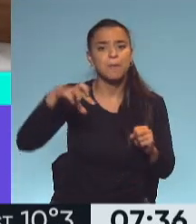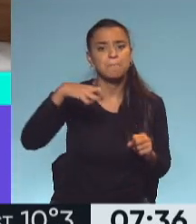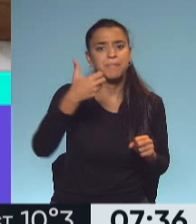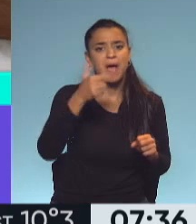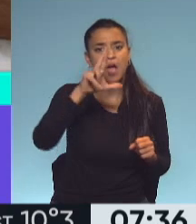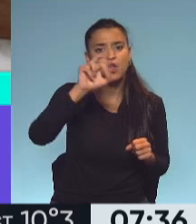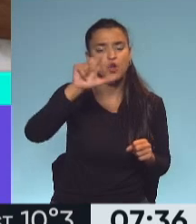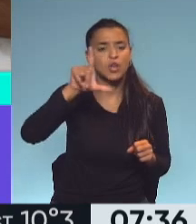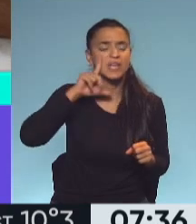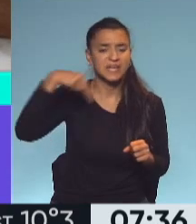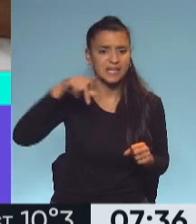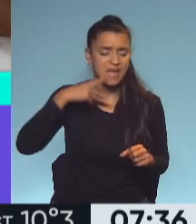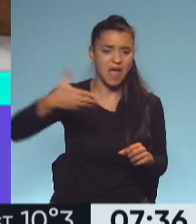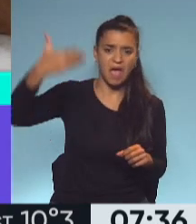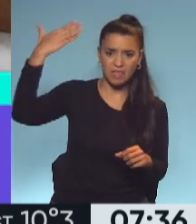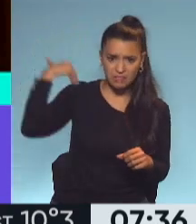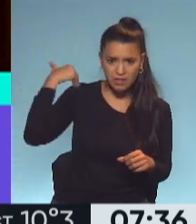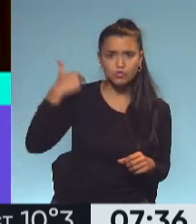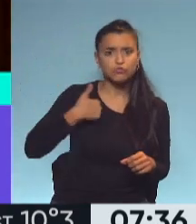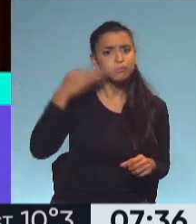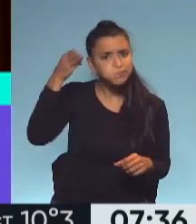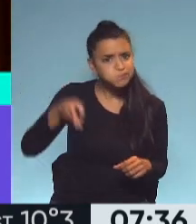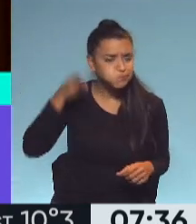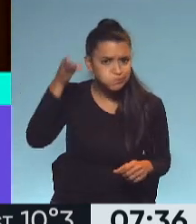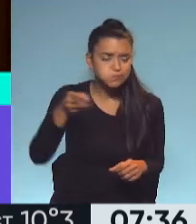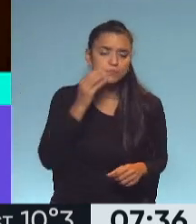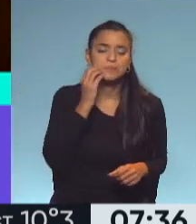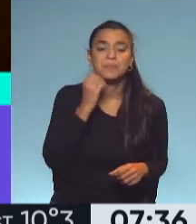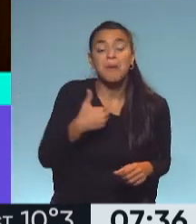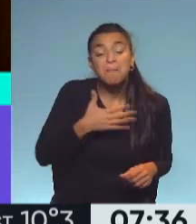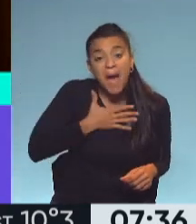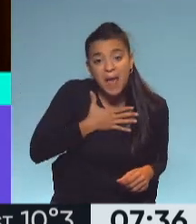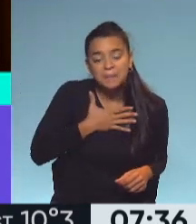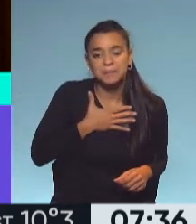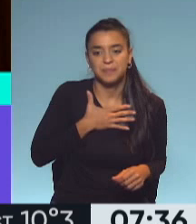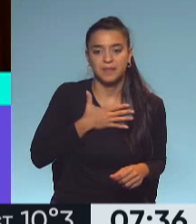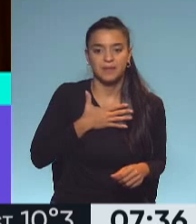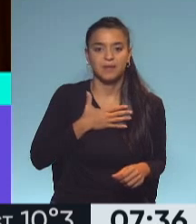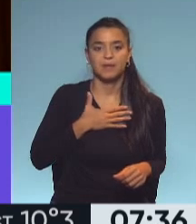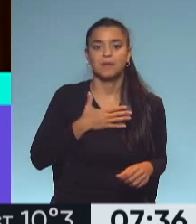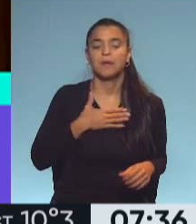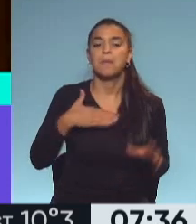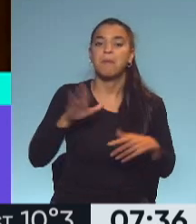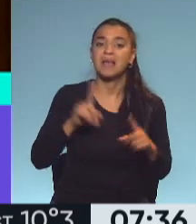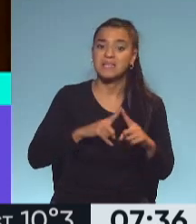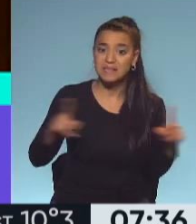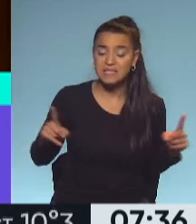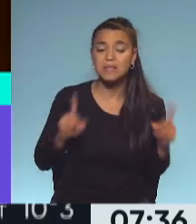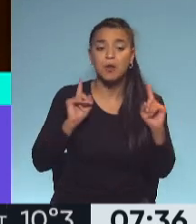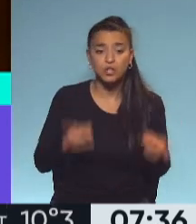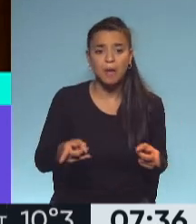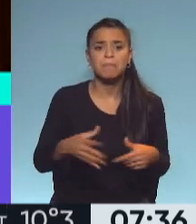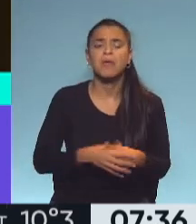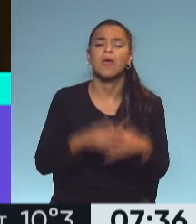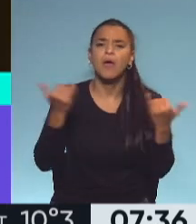distintos momentos de nuestra historia, de estos últimos años. Fue para mí la más extensa, pero también la que se